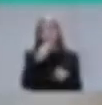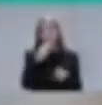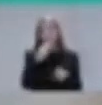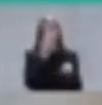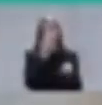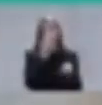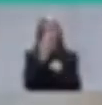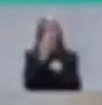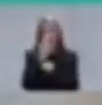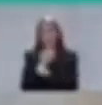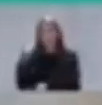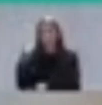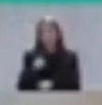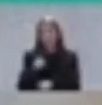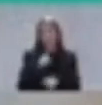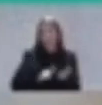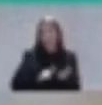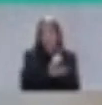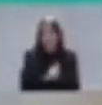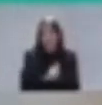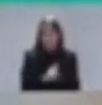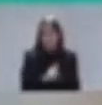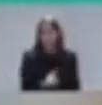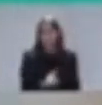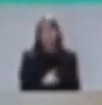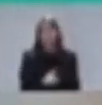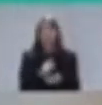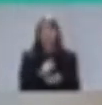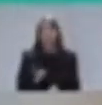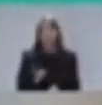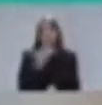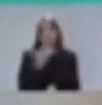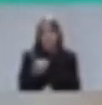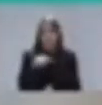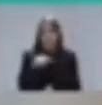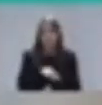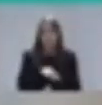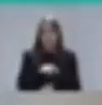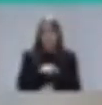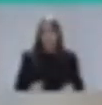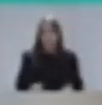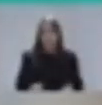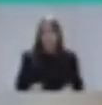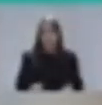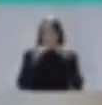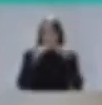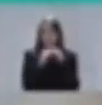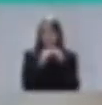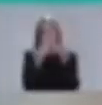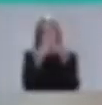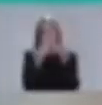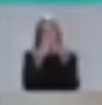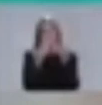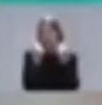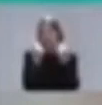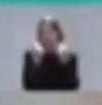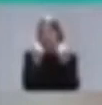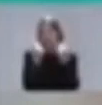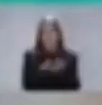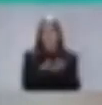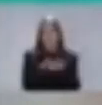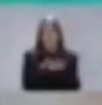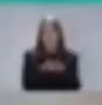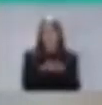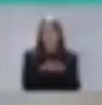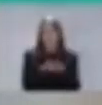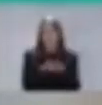sus atribuciones legales. Es así, toda vez que este instituto no posee un repositorio físico o